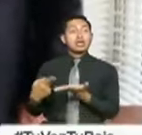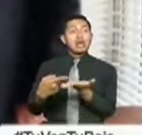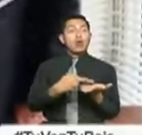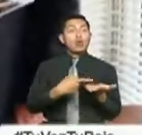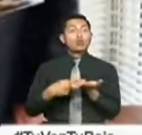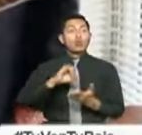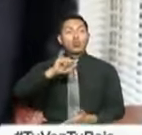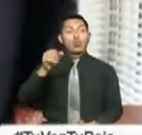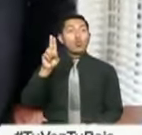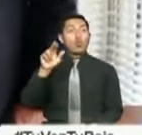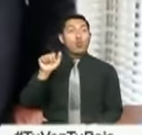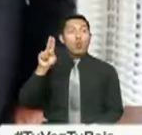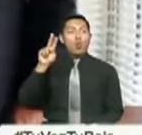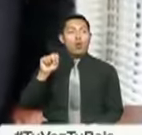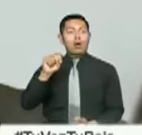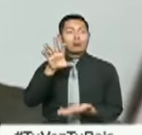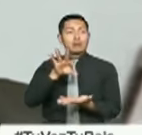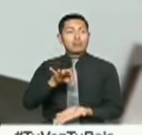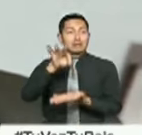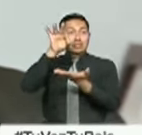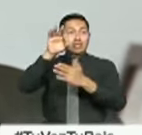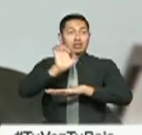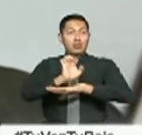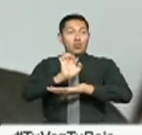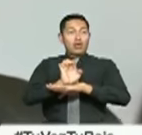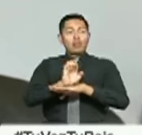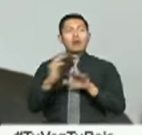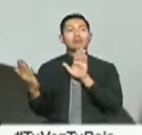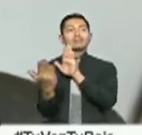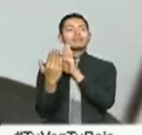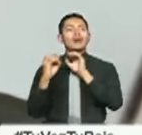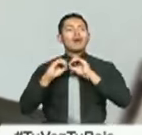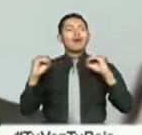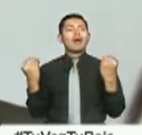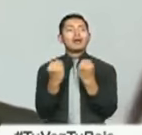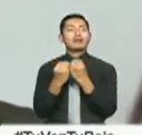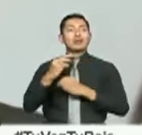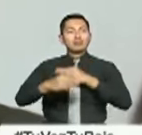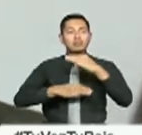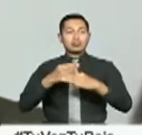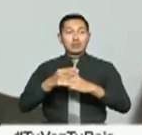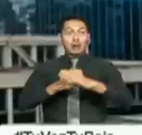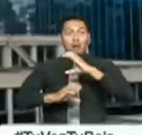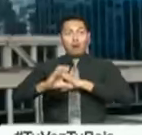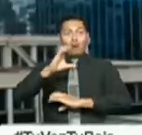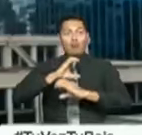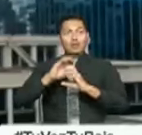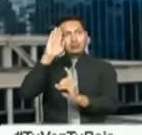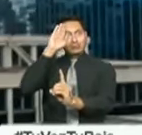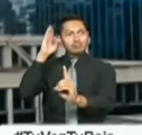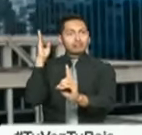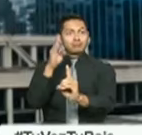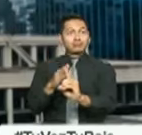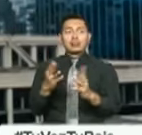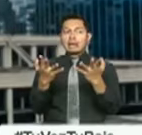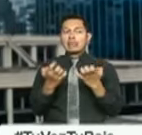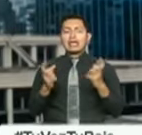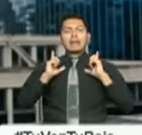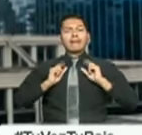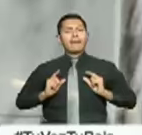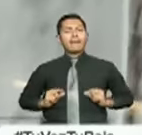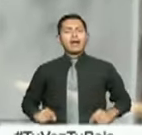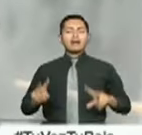Falconi, representante permanente de Ecuador ante la Organización Mundial de Comercio, OMC, con el objetivo de revisar los detalles